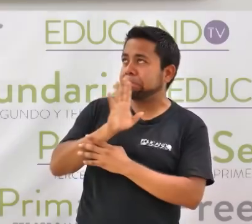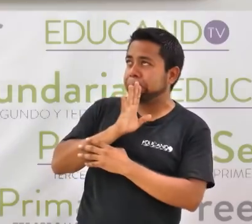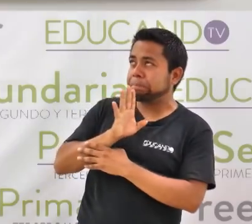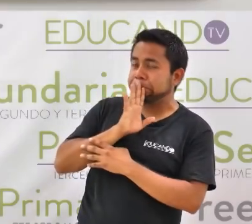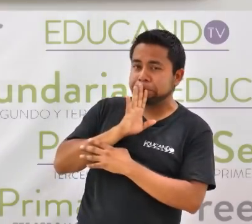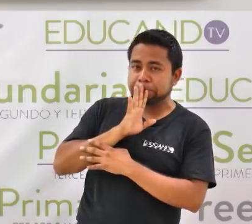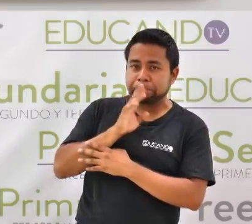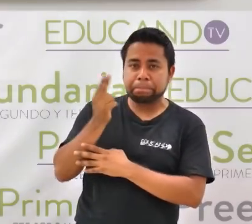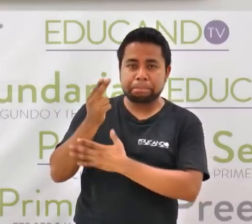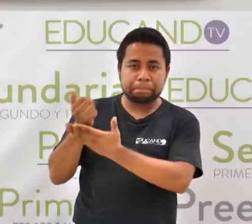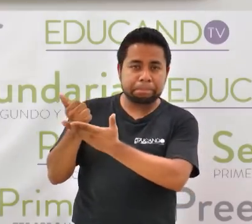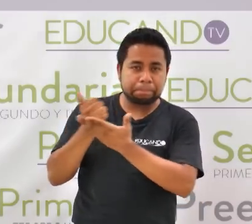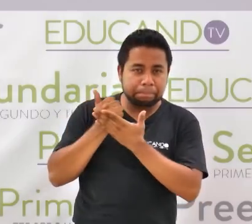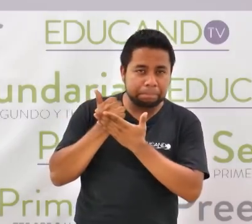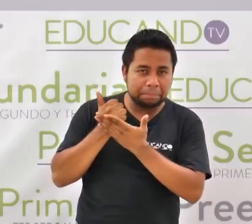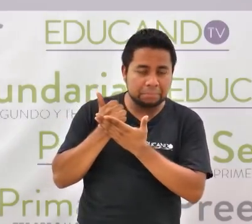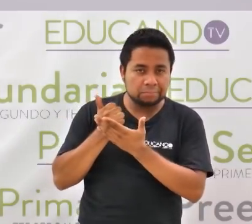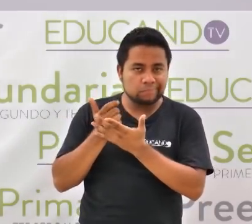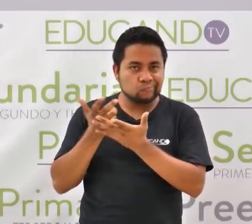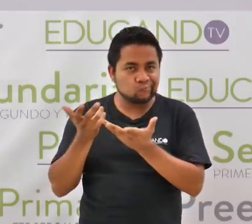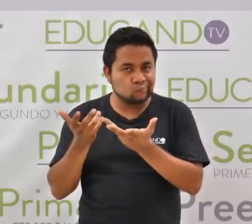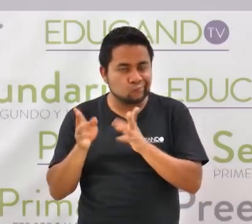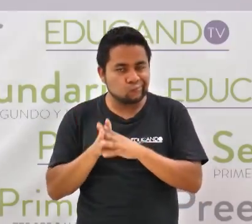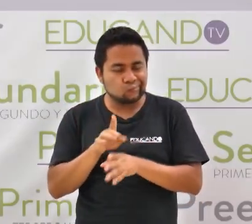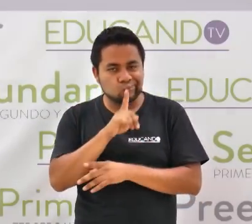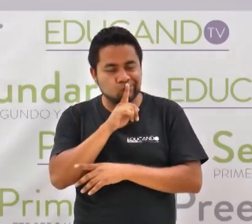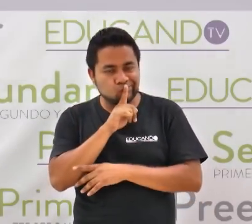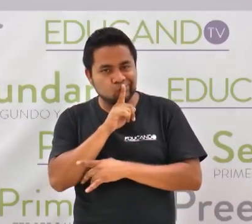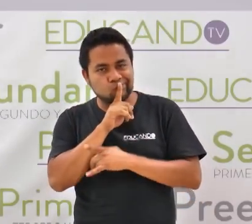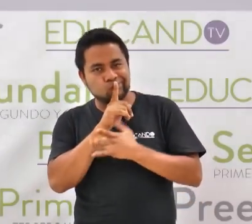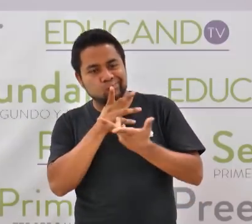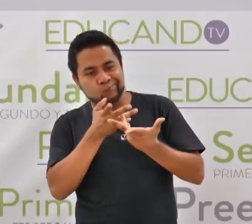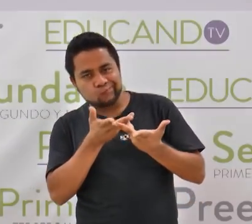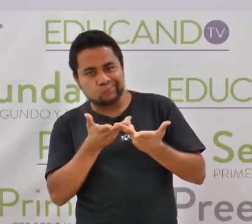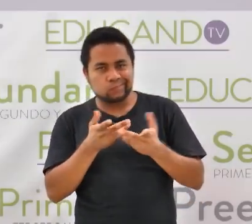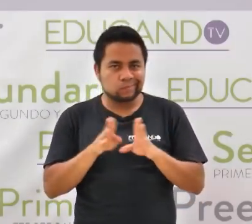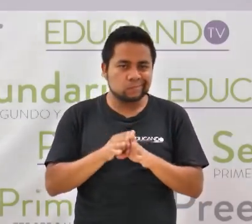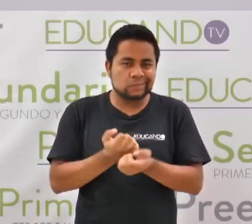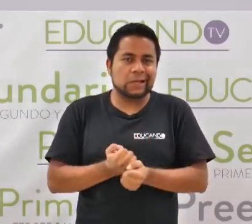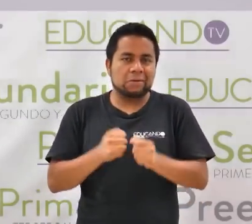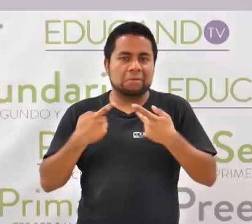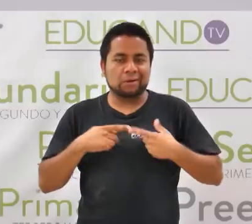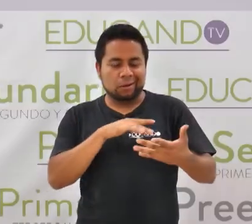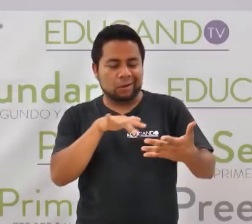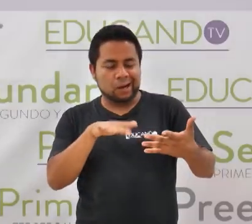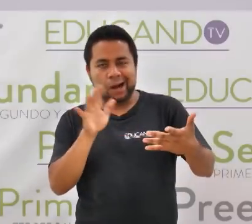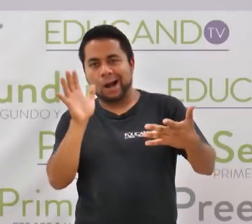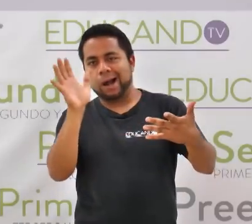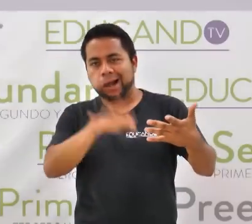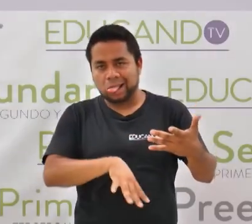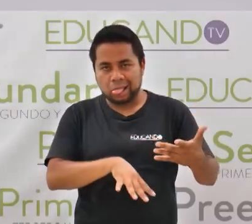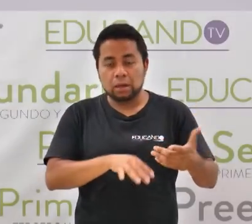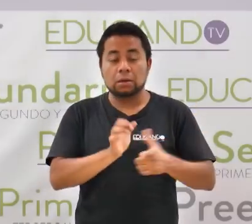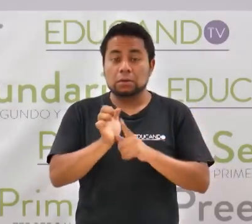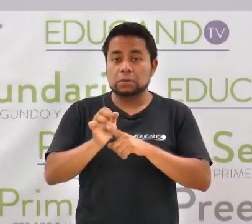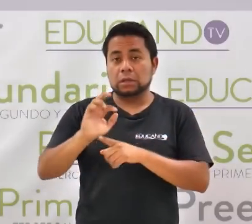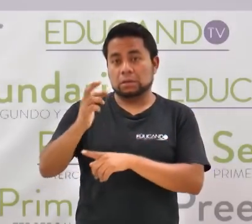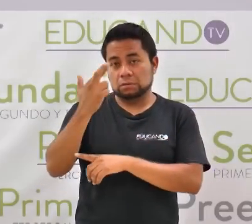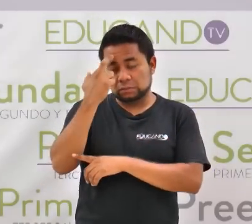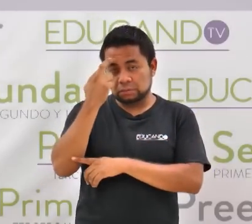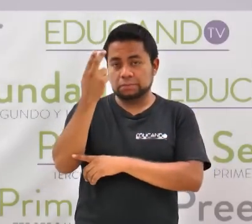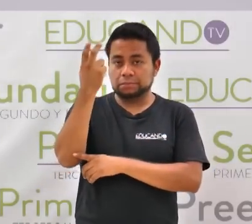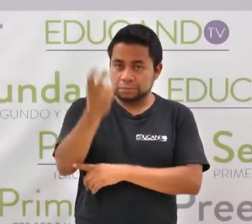a la mamá, necesito ayuda, como les decía yo, va a ser muy aburrido para el lector. Entonces